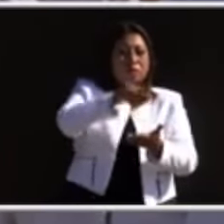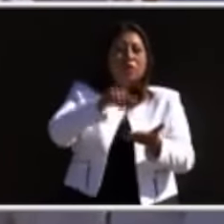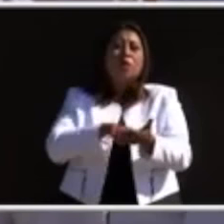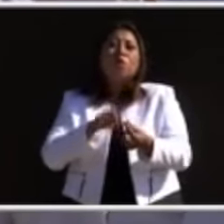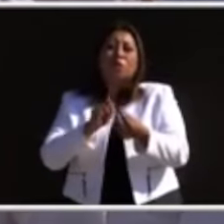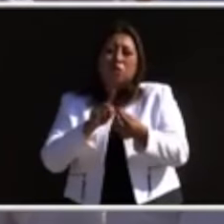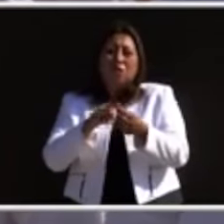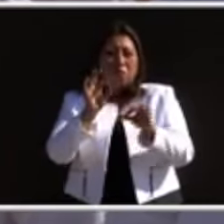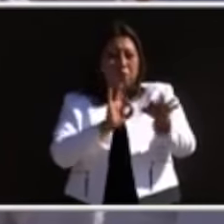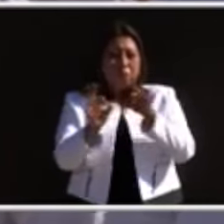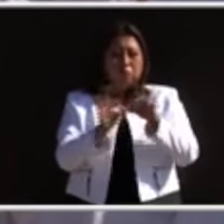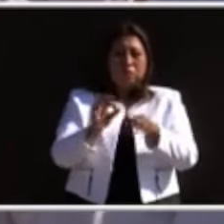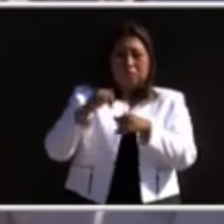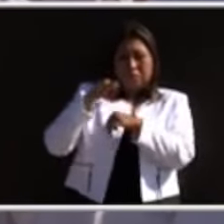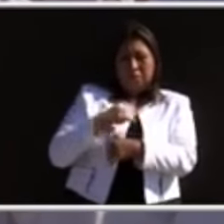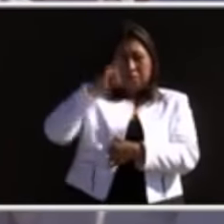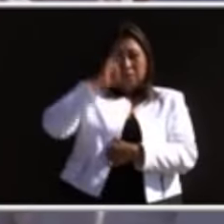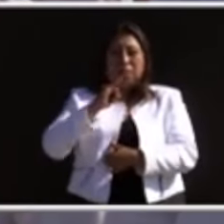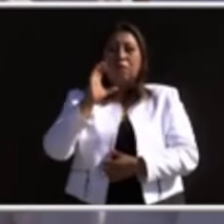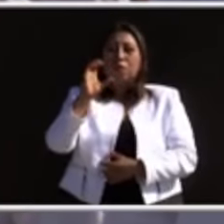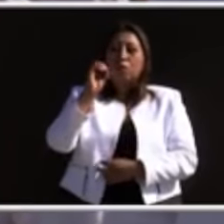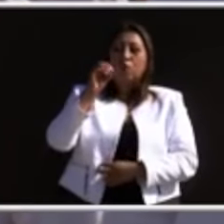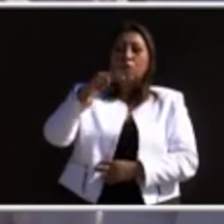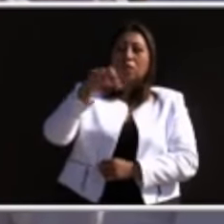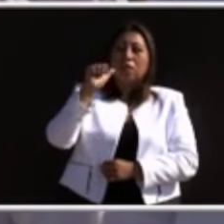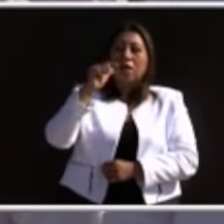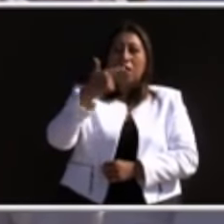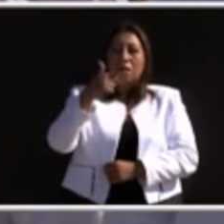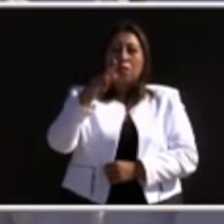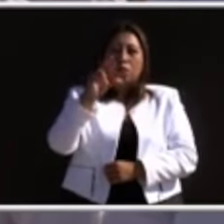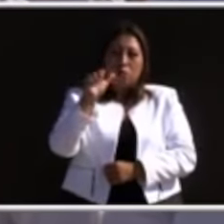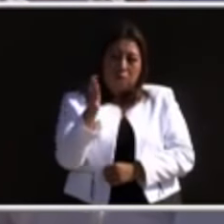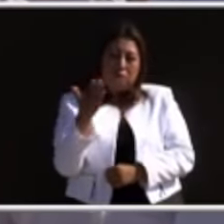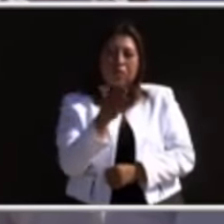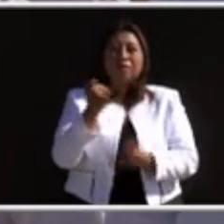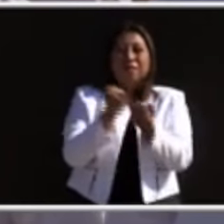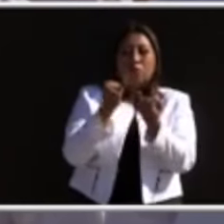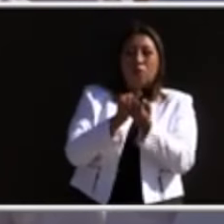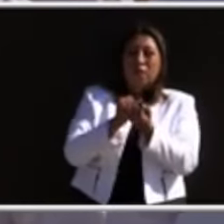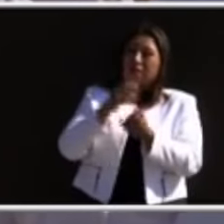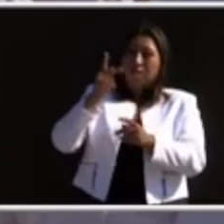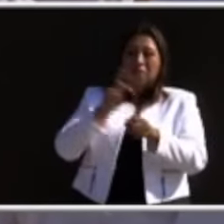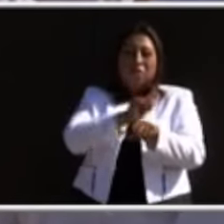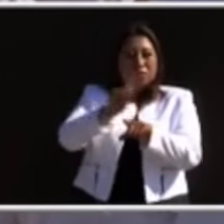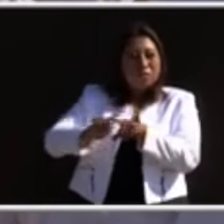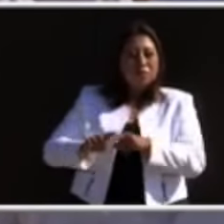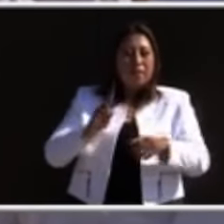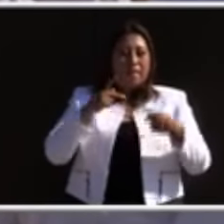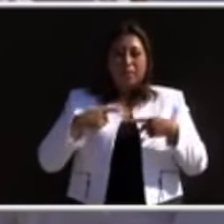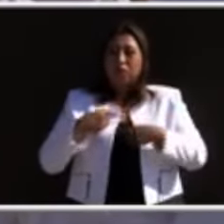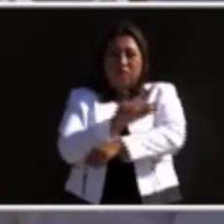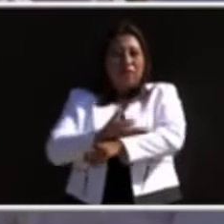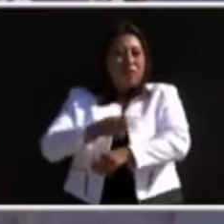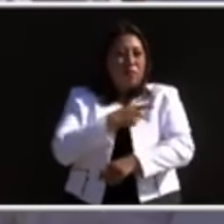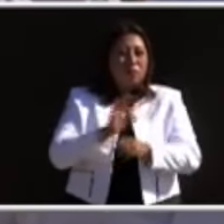CONAGUA y coordinador estatal del programa Microrregiones de la SEDESOL Federal. Hasta el día de ayer